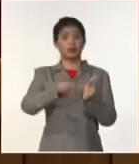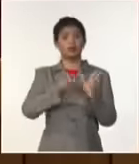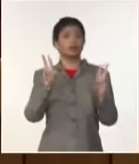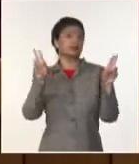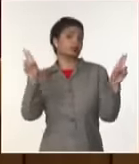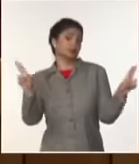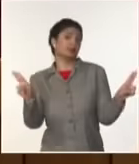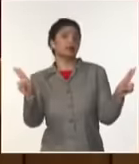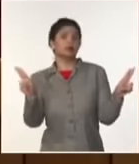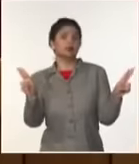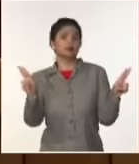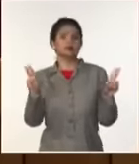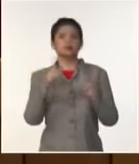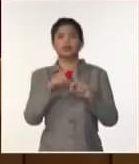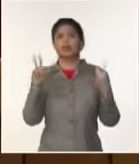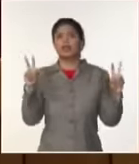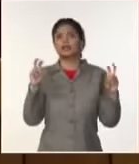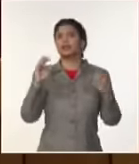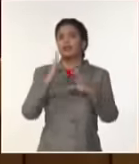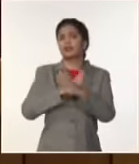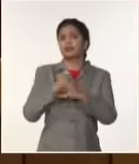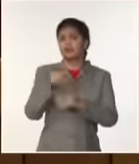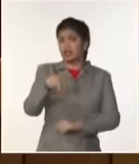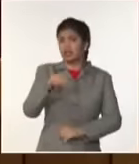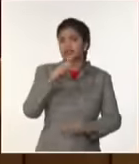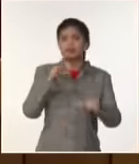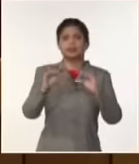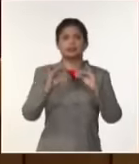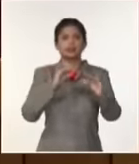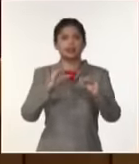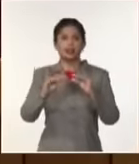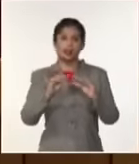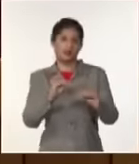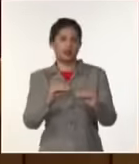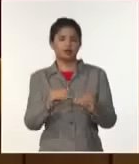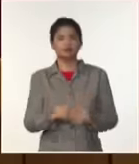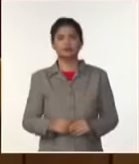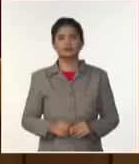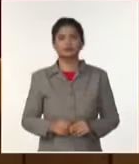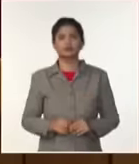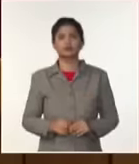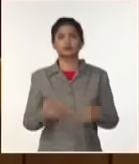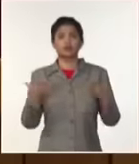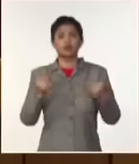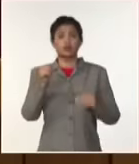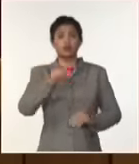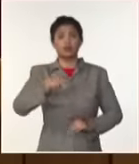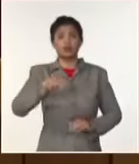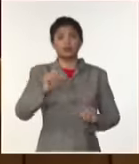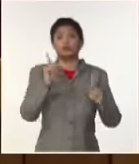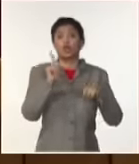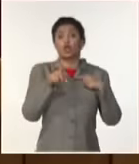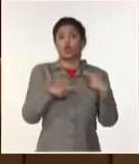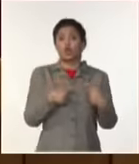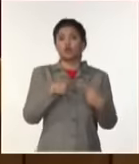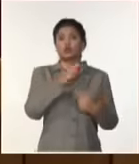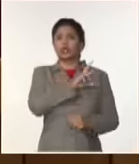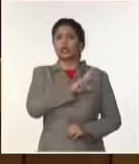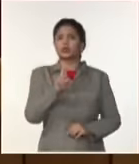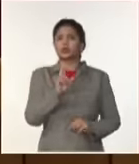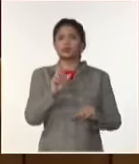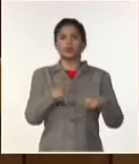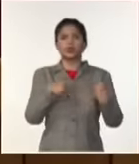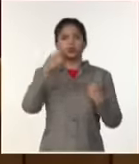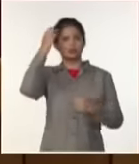sus acuerdos. Eso provoca no pocas críticas de quienes desconocen que detrás de esa unanimidad se